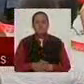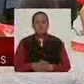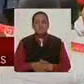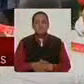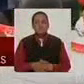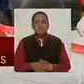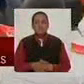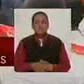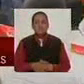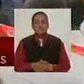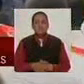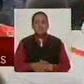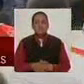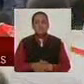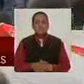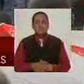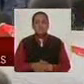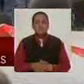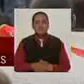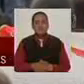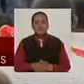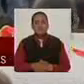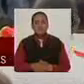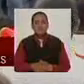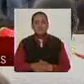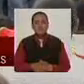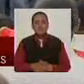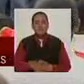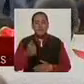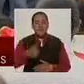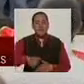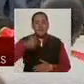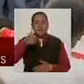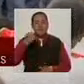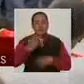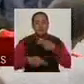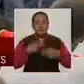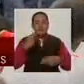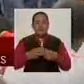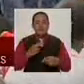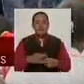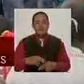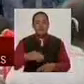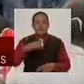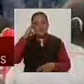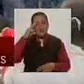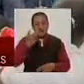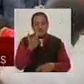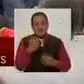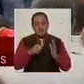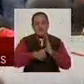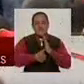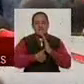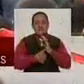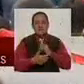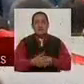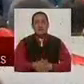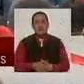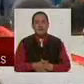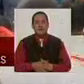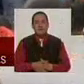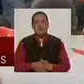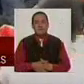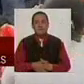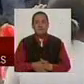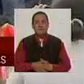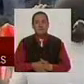acompaña entonces en esta ceremonia el jefe nacional de RENIEC, Jorge Irribarri. Escuchemos. Un